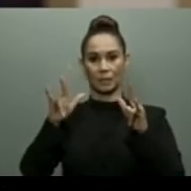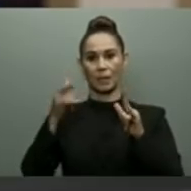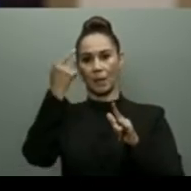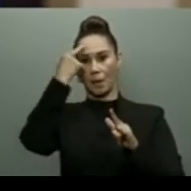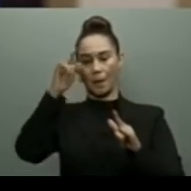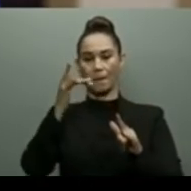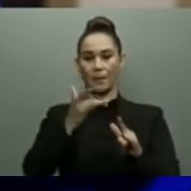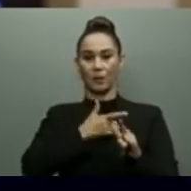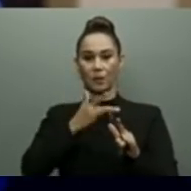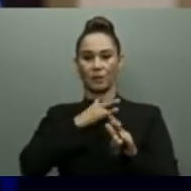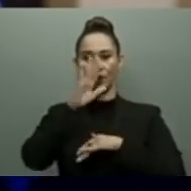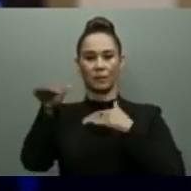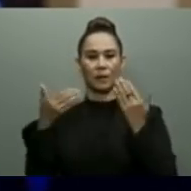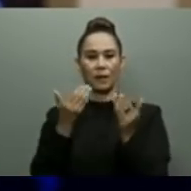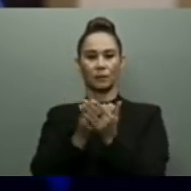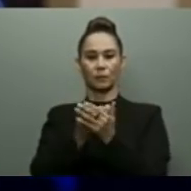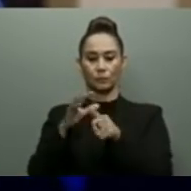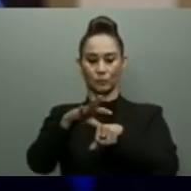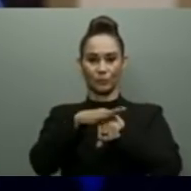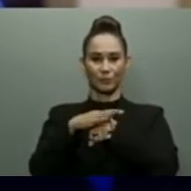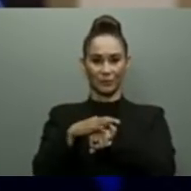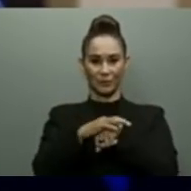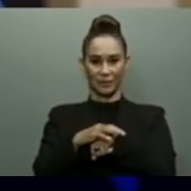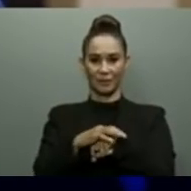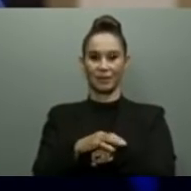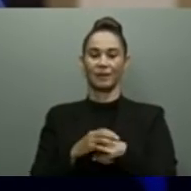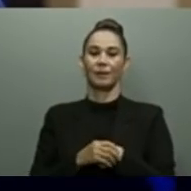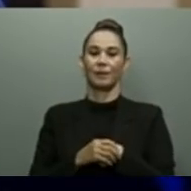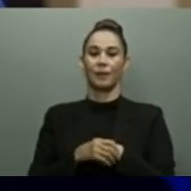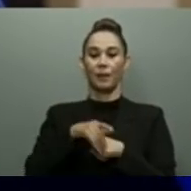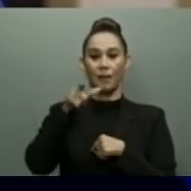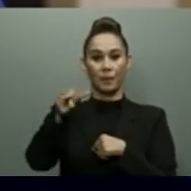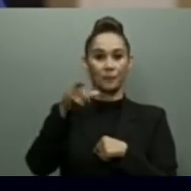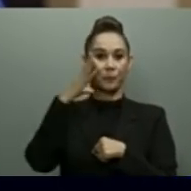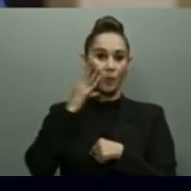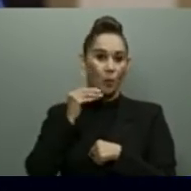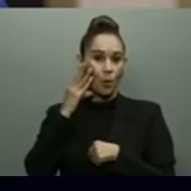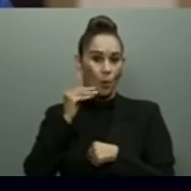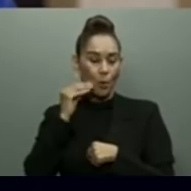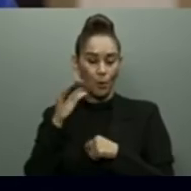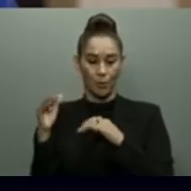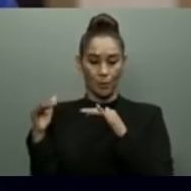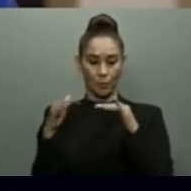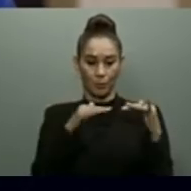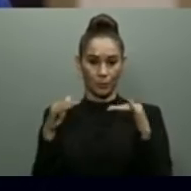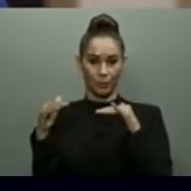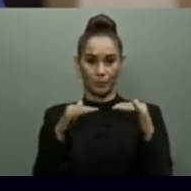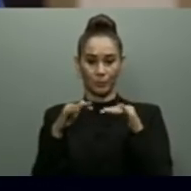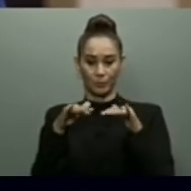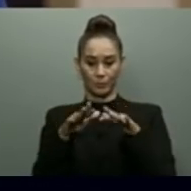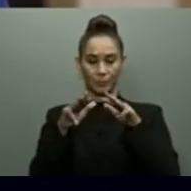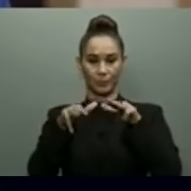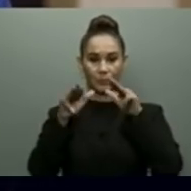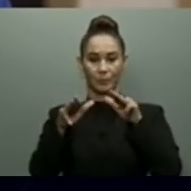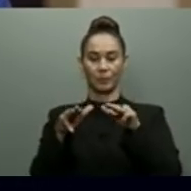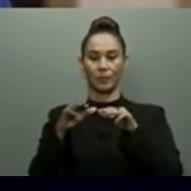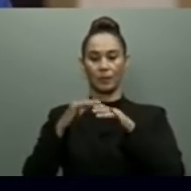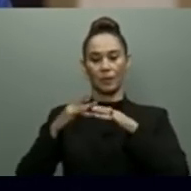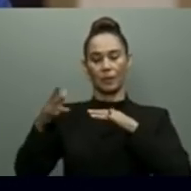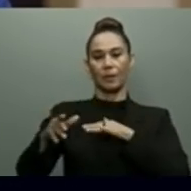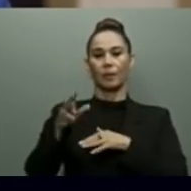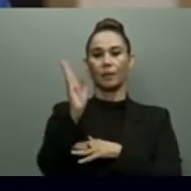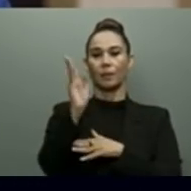el territorio nacional, debido a que los expertos señalan que un sismo se considera local a una distancia de